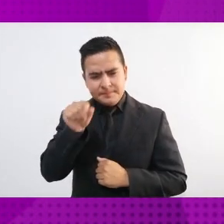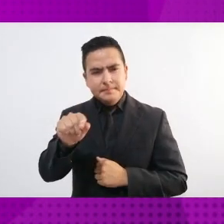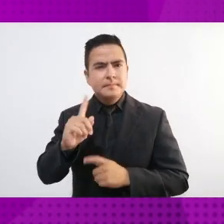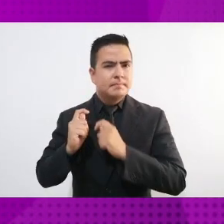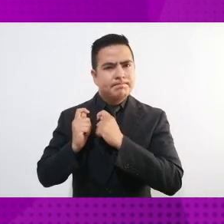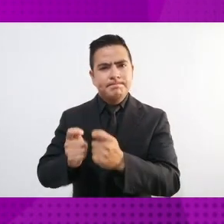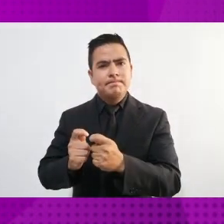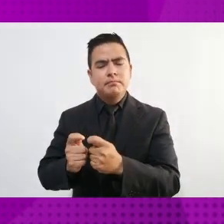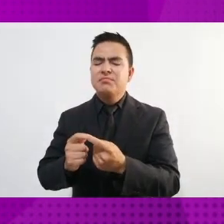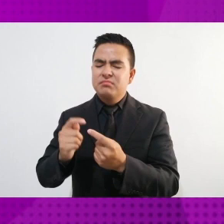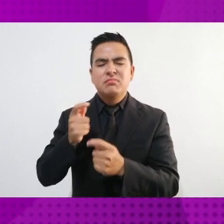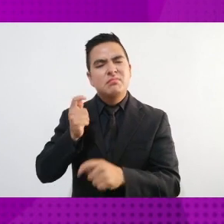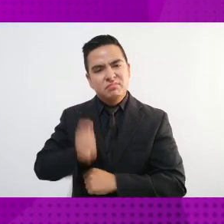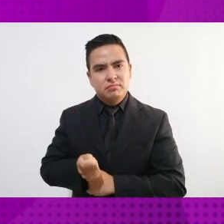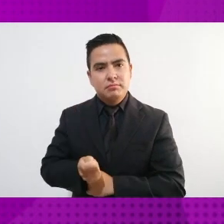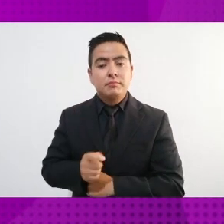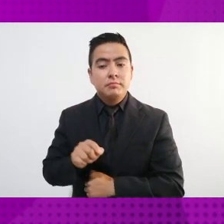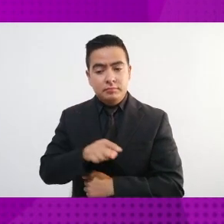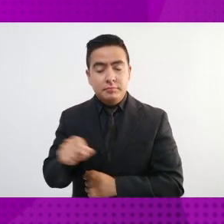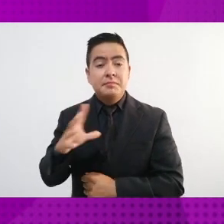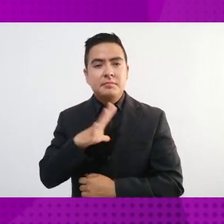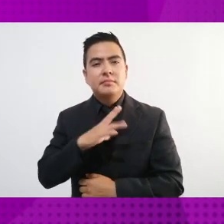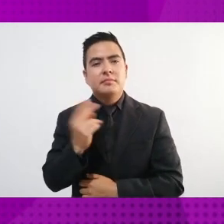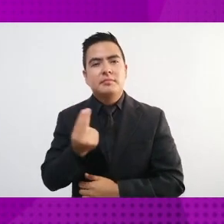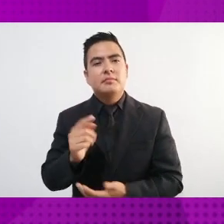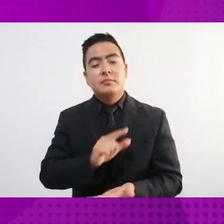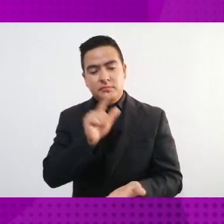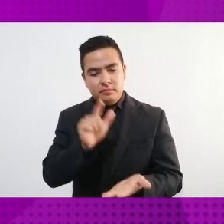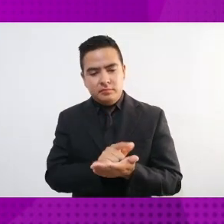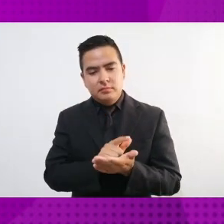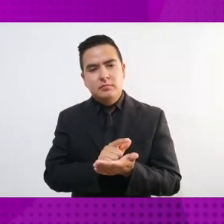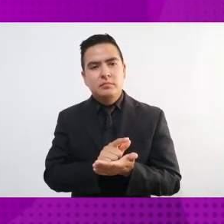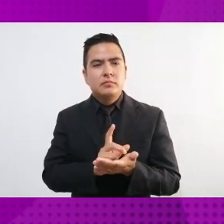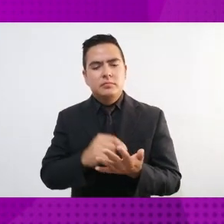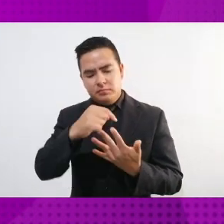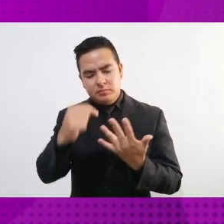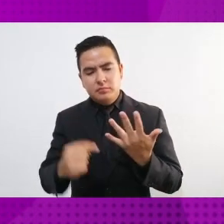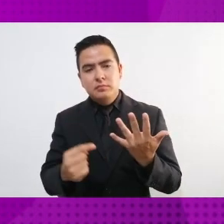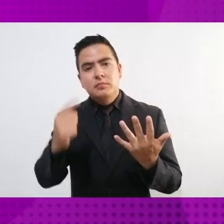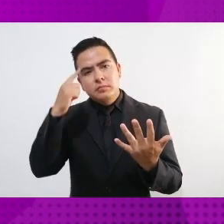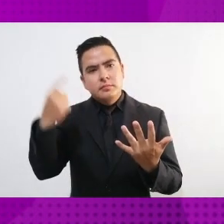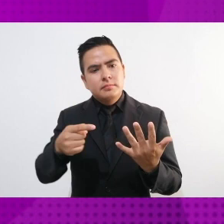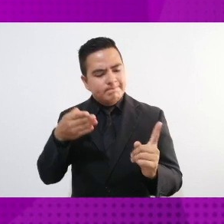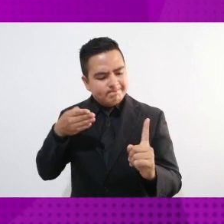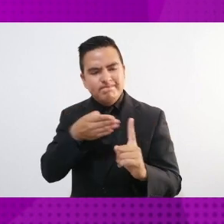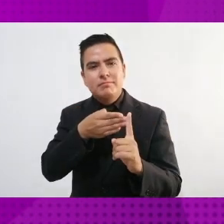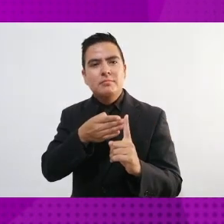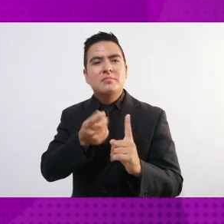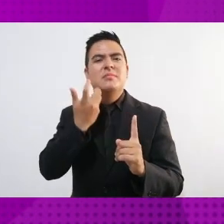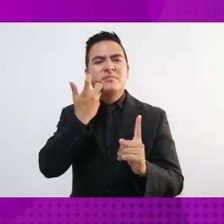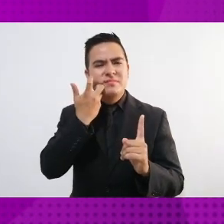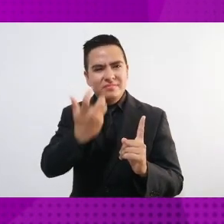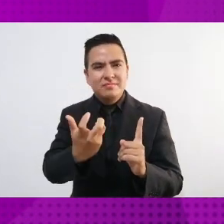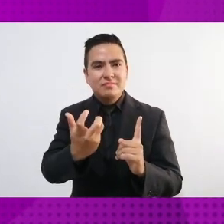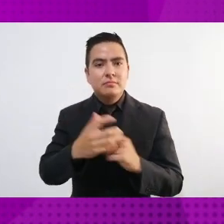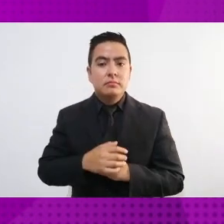legislativo, pues es, como su nombre lo indica, emitir normas jurídicas, emitir leyes que van a perseguir. El objetivo